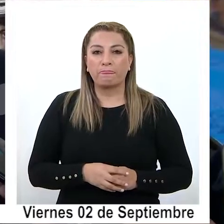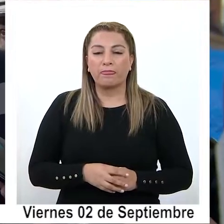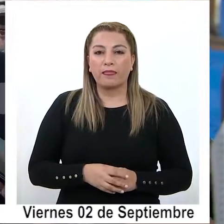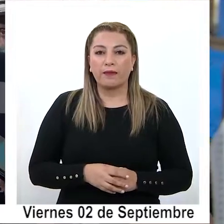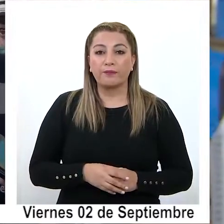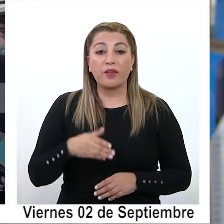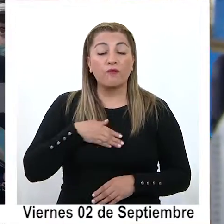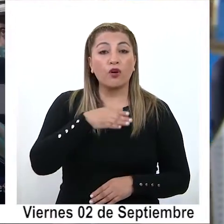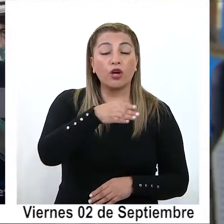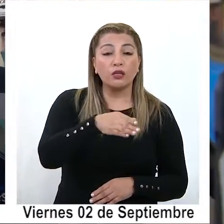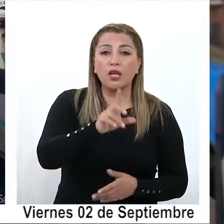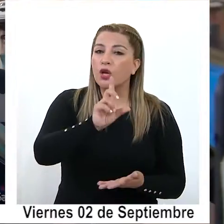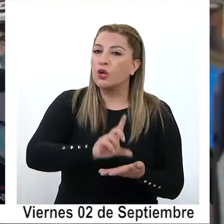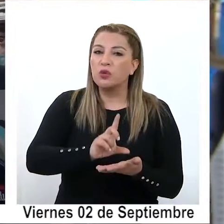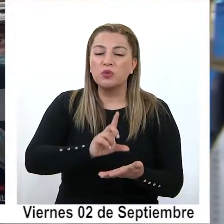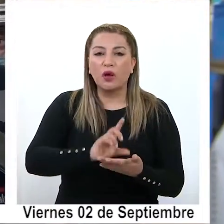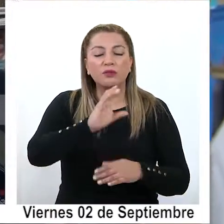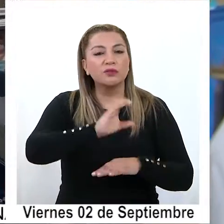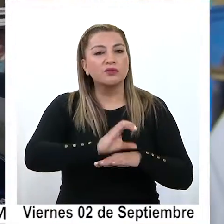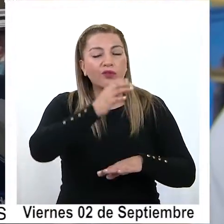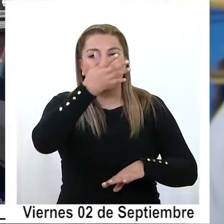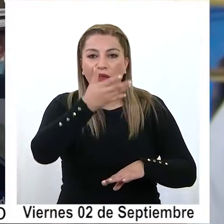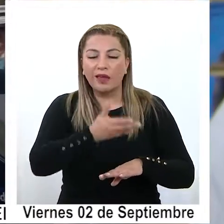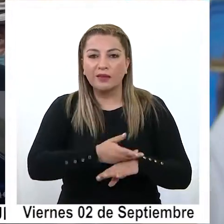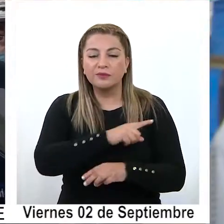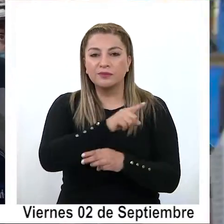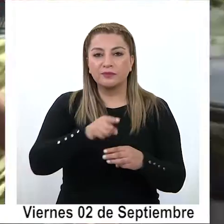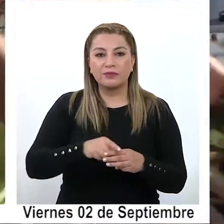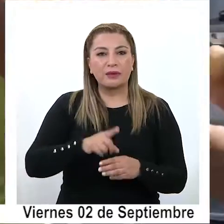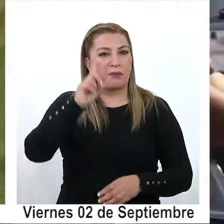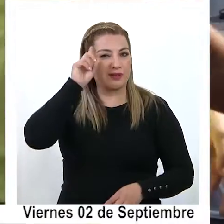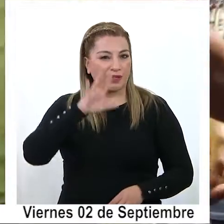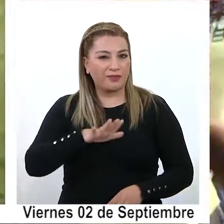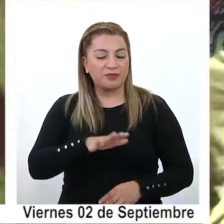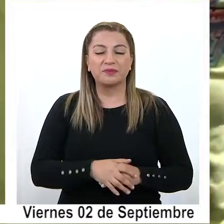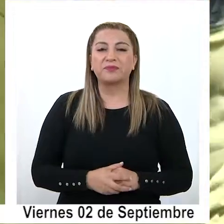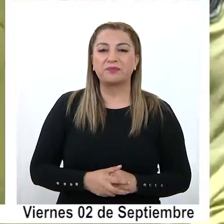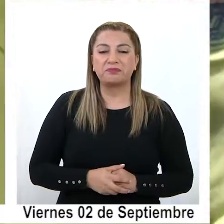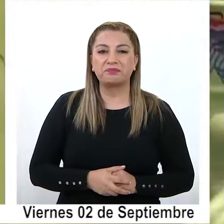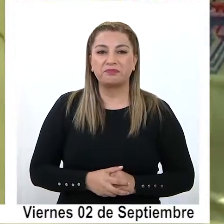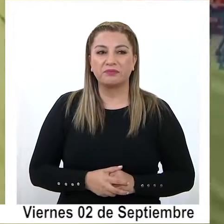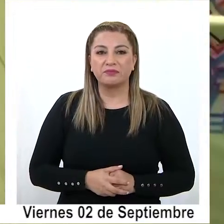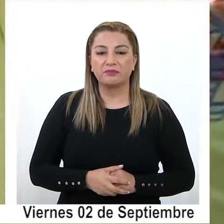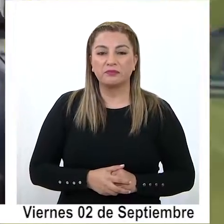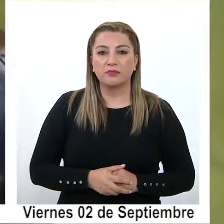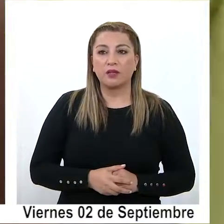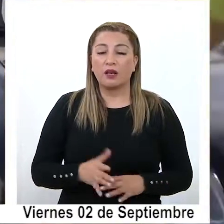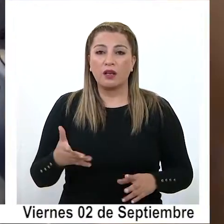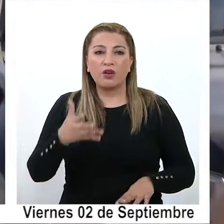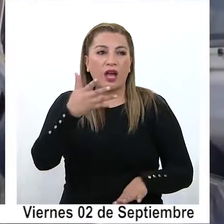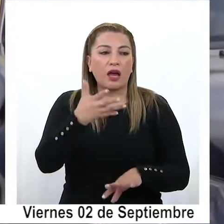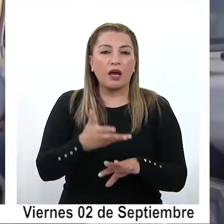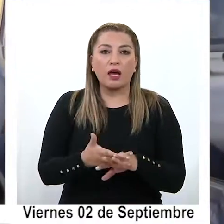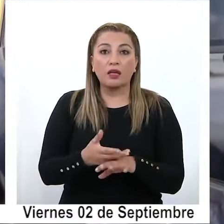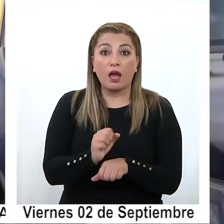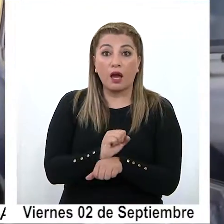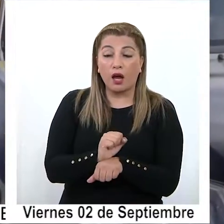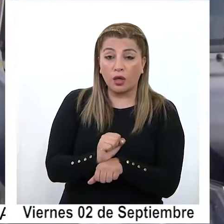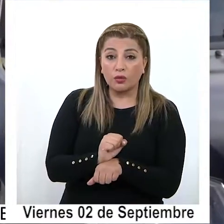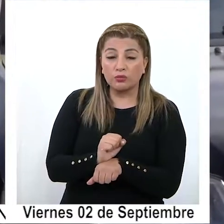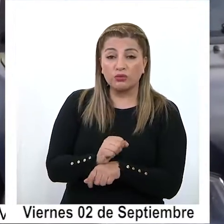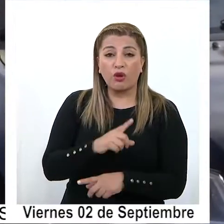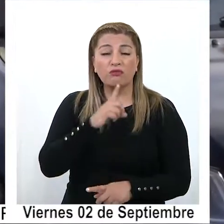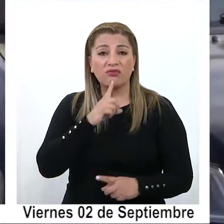hospital, ¿no es cierto?, o los puntos que existen para testearse. En relación a la disponibilidad de movilización